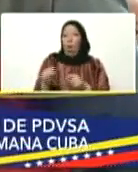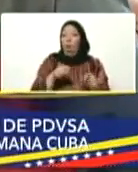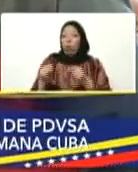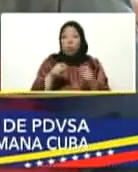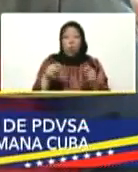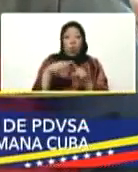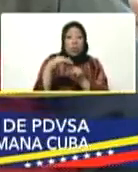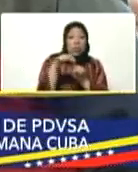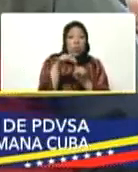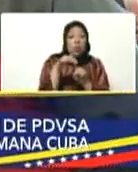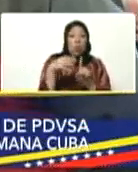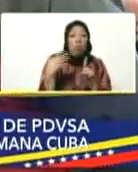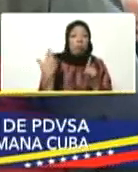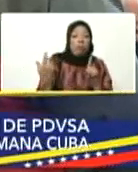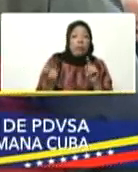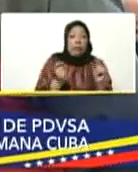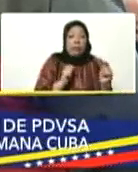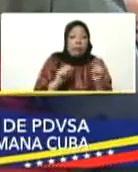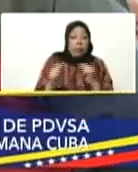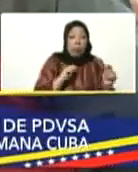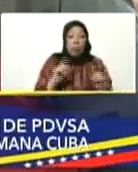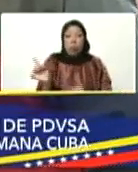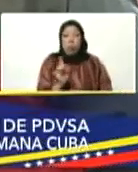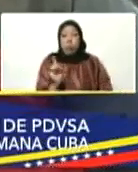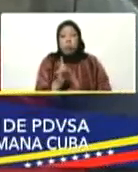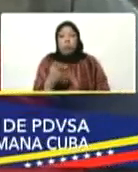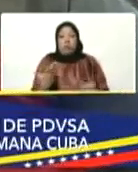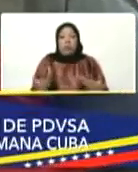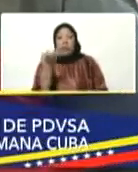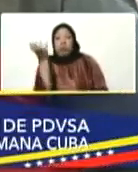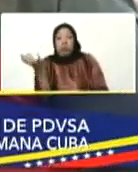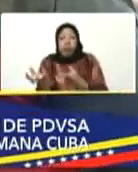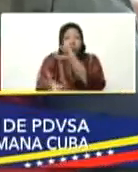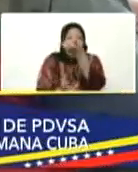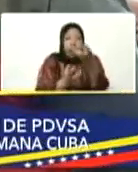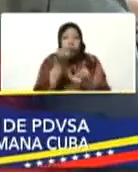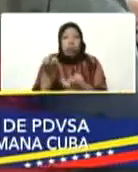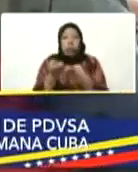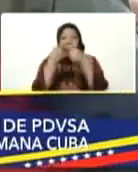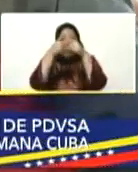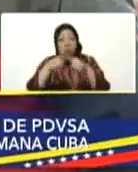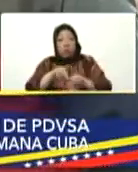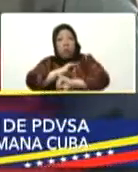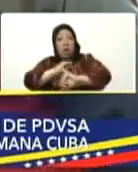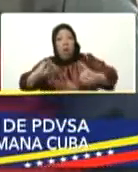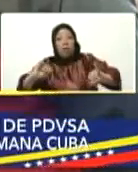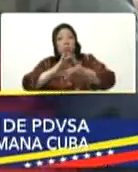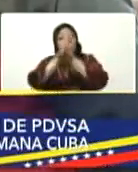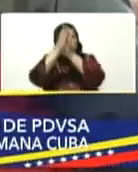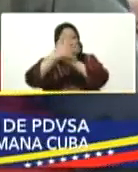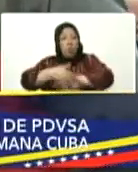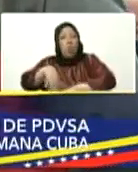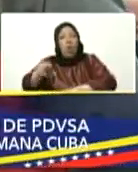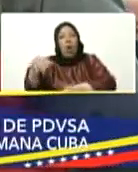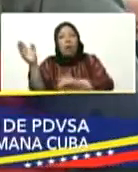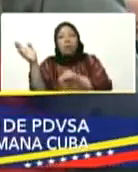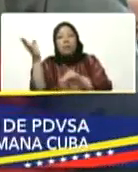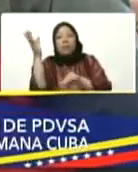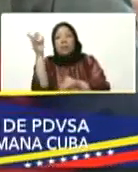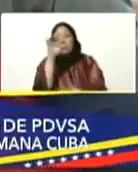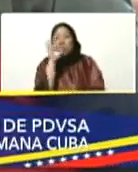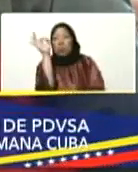¿no? Incluso extinta por completo, en tiempo récord. Allí se eliminó el humo,